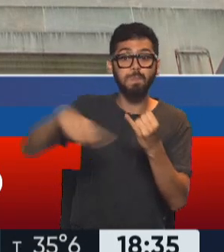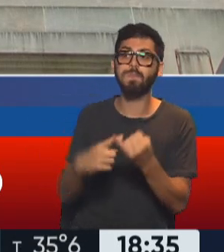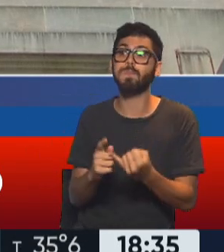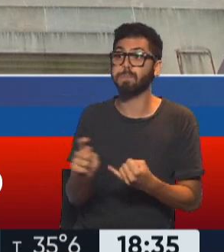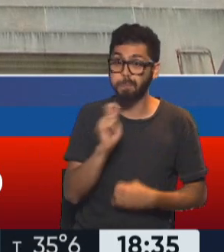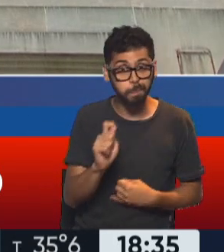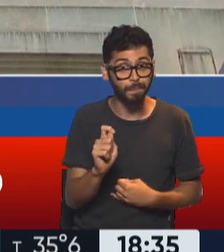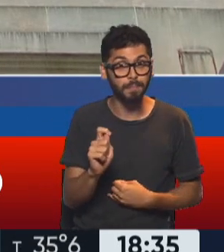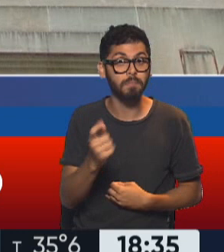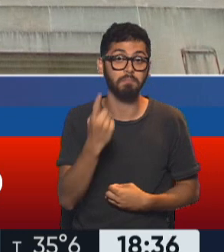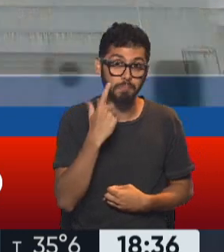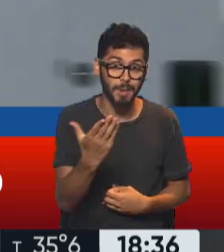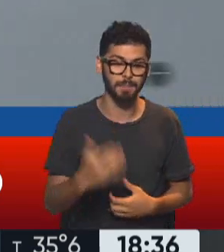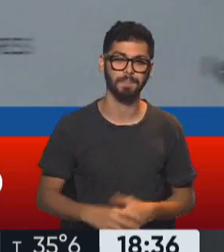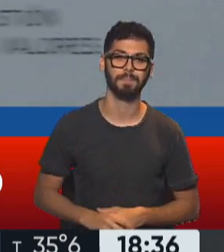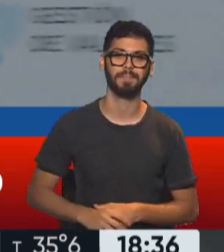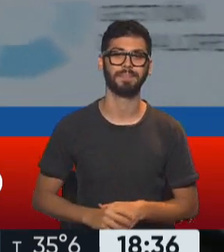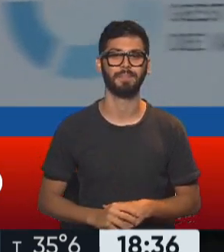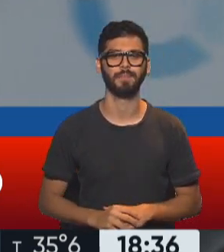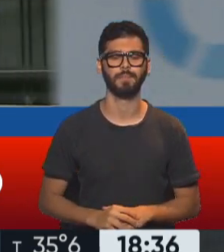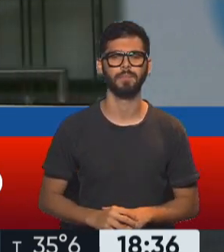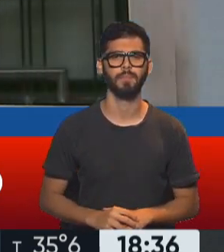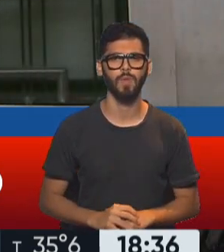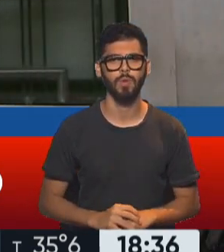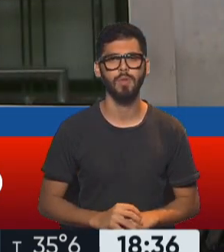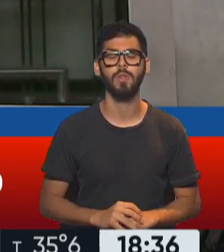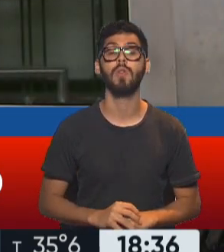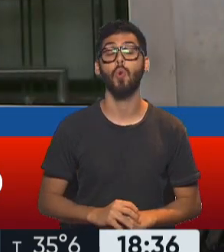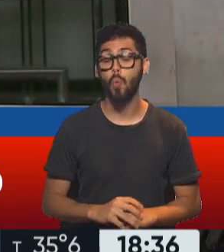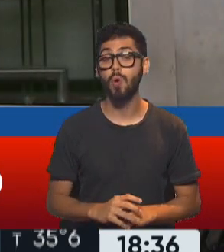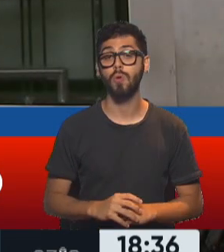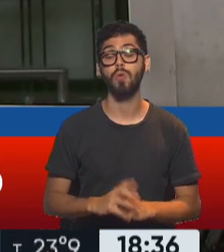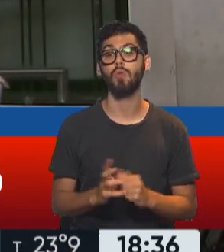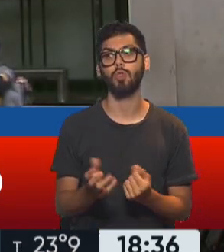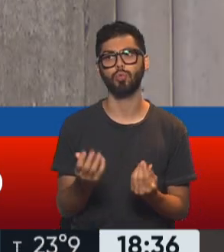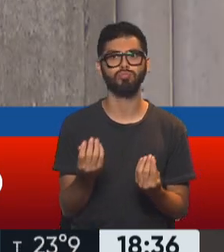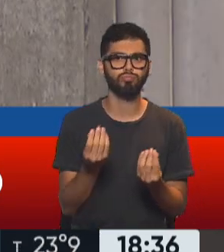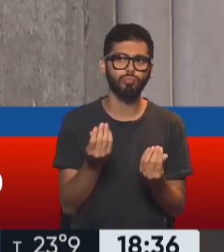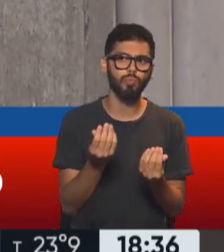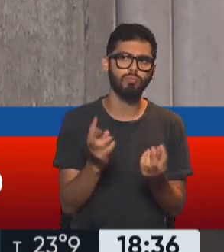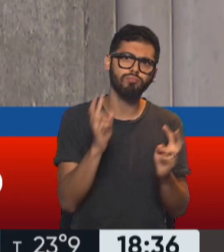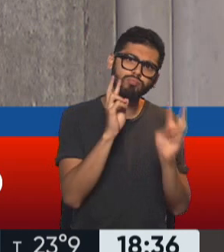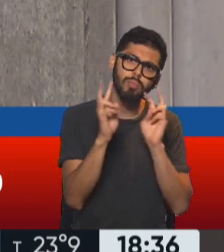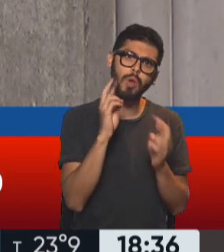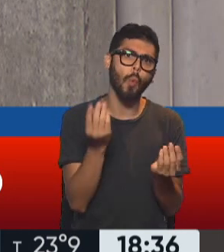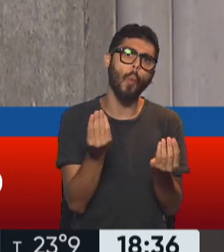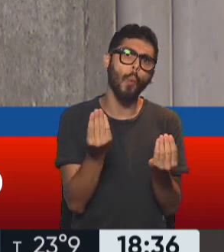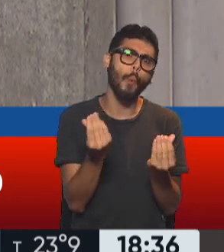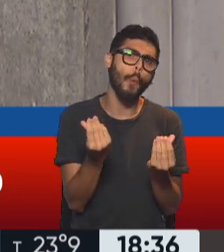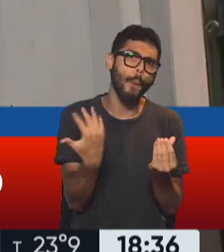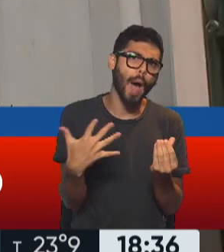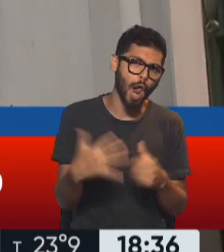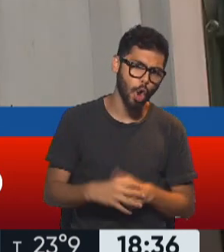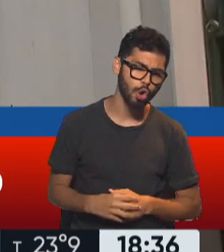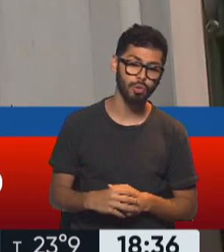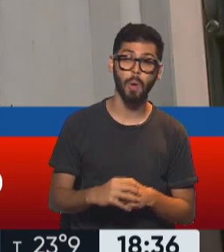bien, lo vemos y lo escuchamos. Bueno, ha sido muy valioso tanto la inspección ocular como